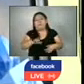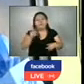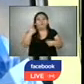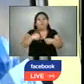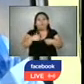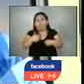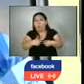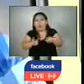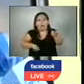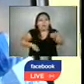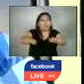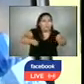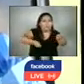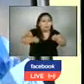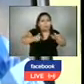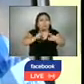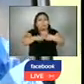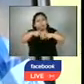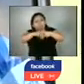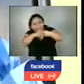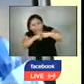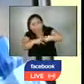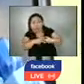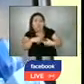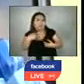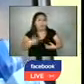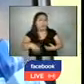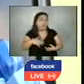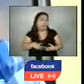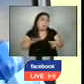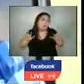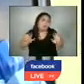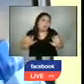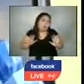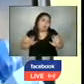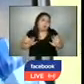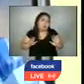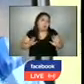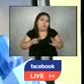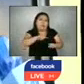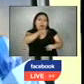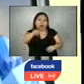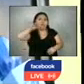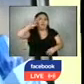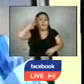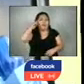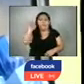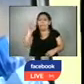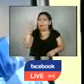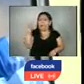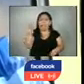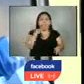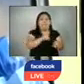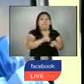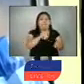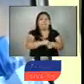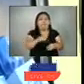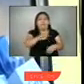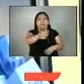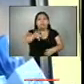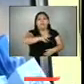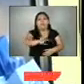menos en repuesto, pues, ¿verdad? Entonces va a ser un ahorro en la economía de los